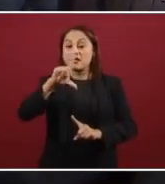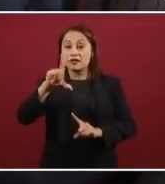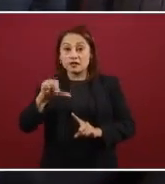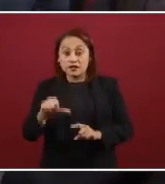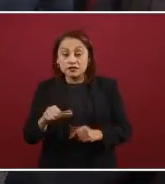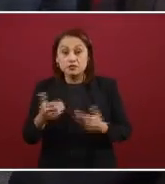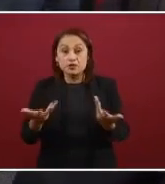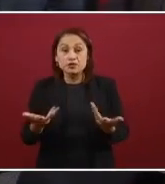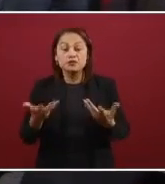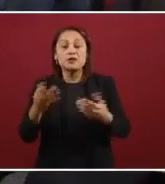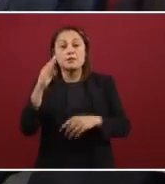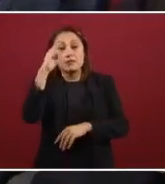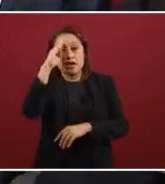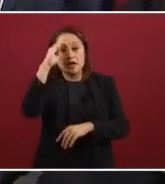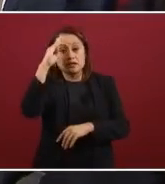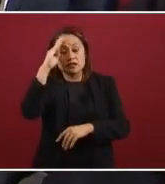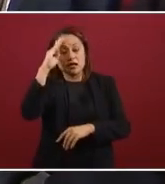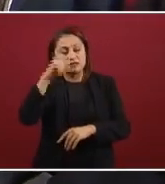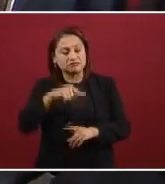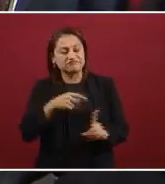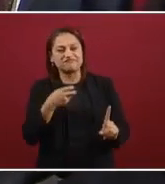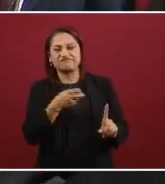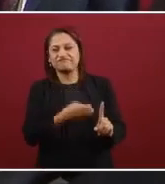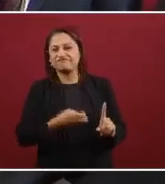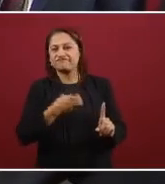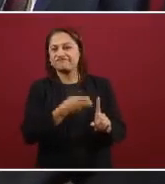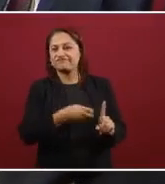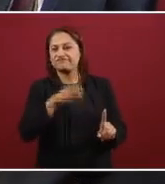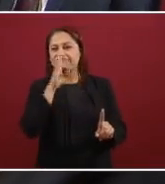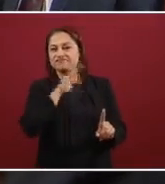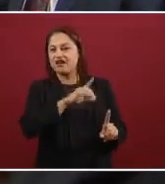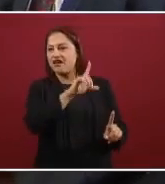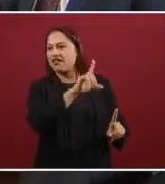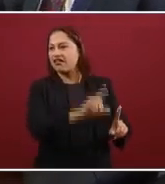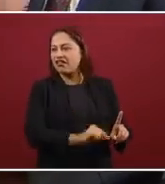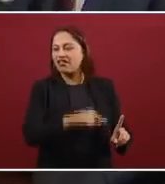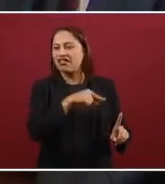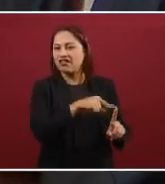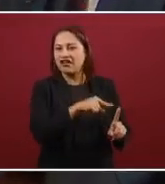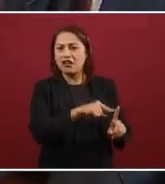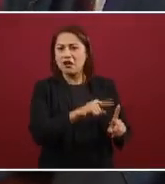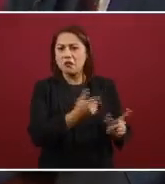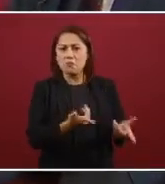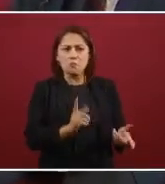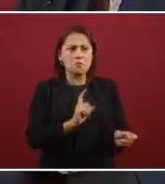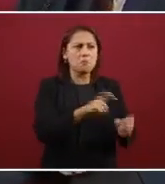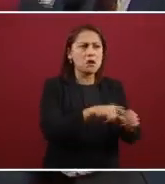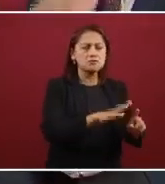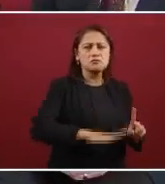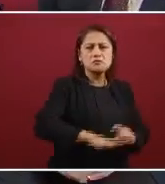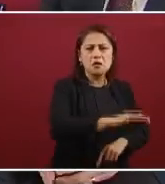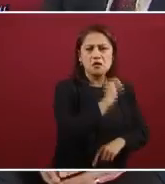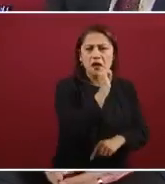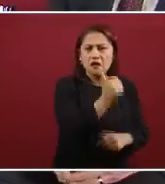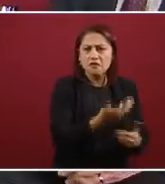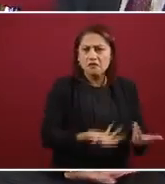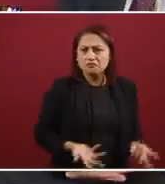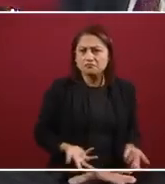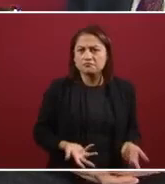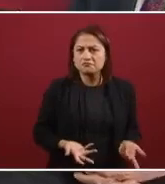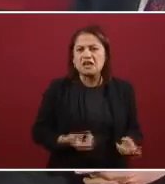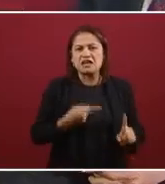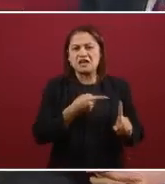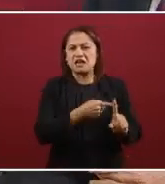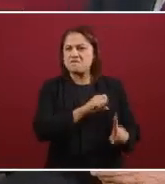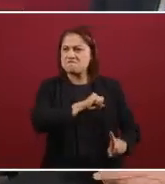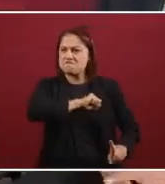de estigma, de discriminación y de separación del sentido de pertenencia social. Es un criminal y existe una